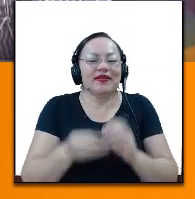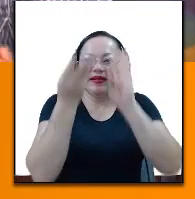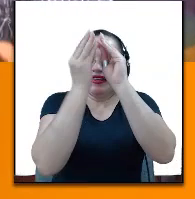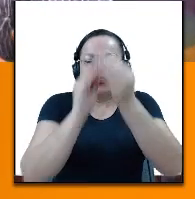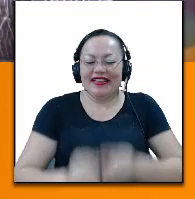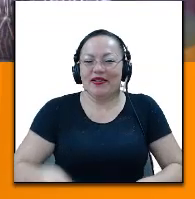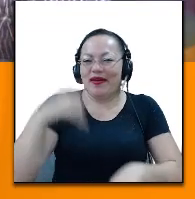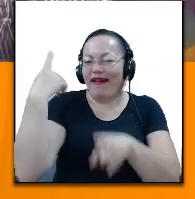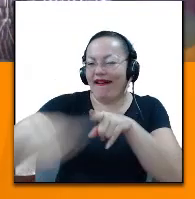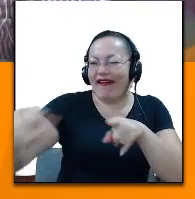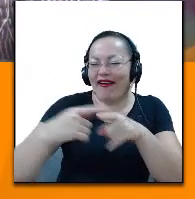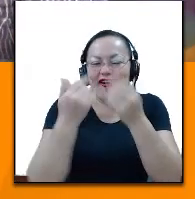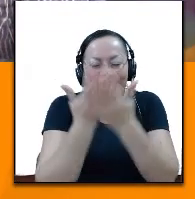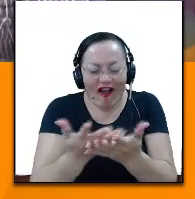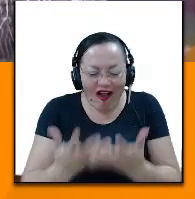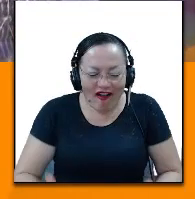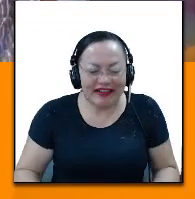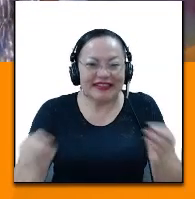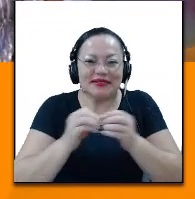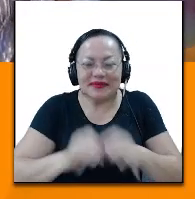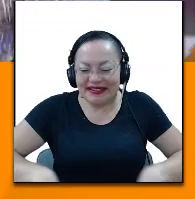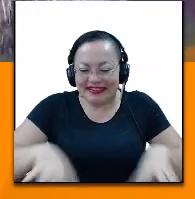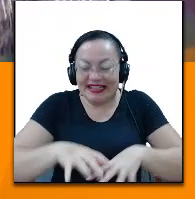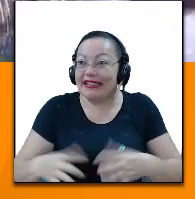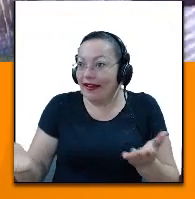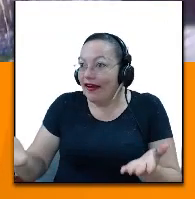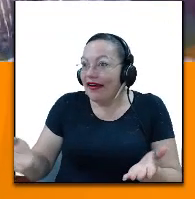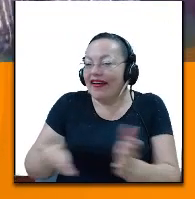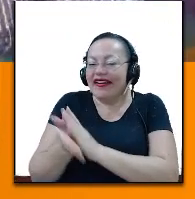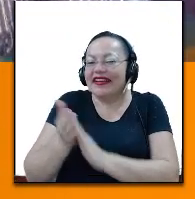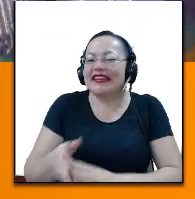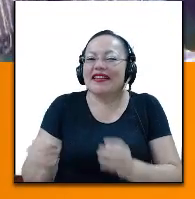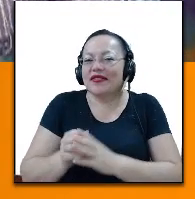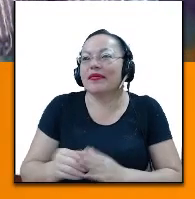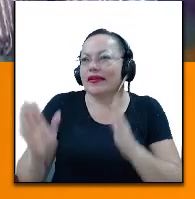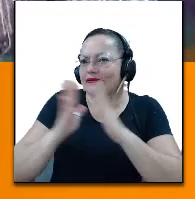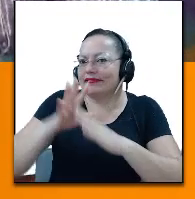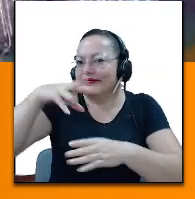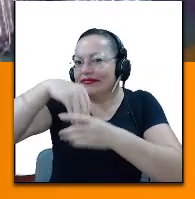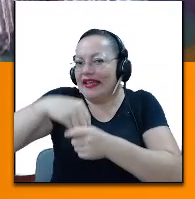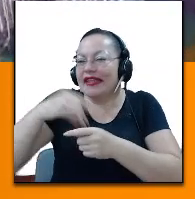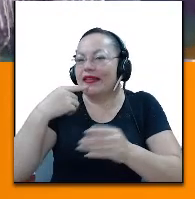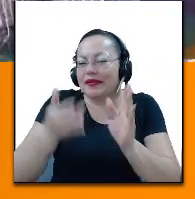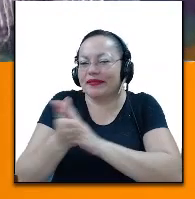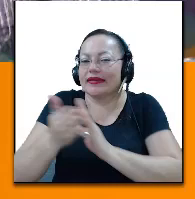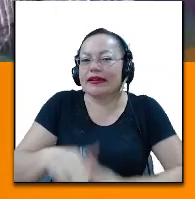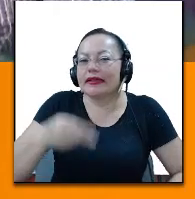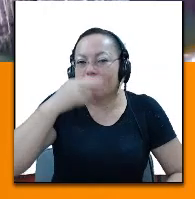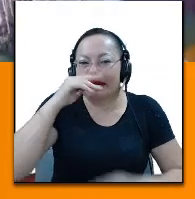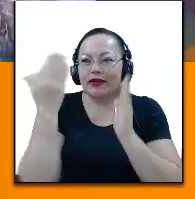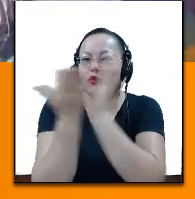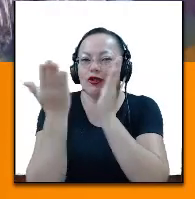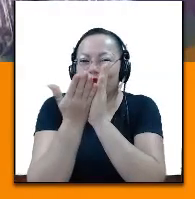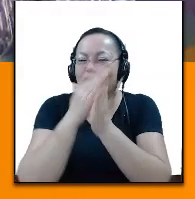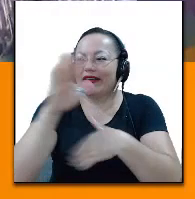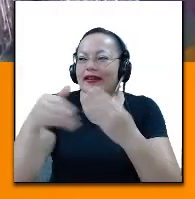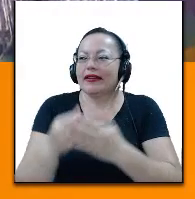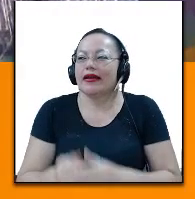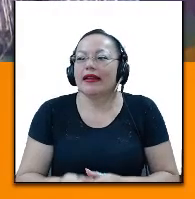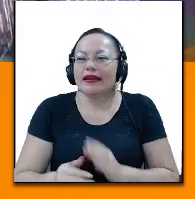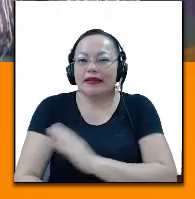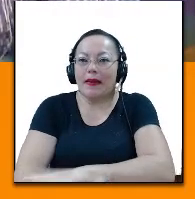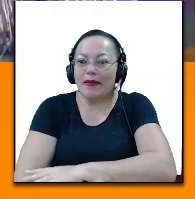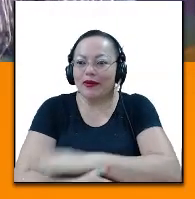siempre diferentes cosas, diferentes actividades. Pero pues ahora nos estamos entreteniendo más, porque ahora los niños están en clases, entonces pues ya nos toca estar un poquito